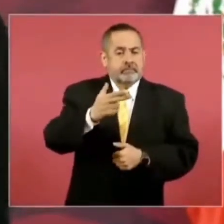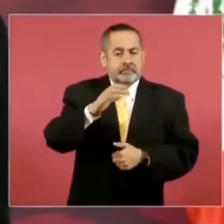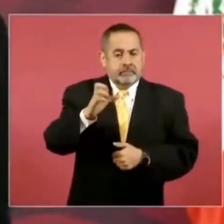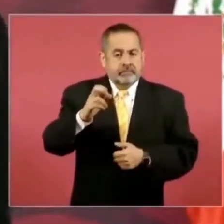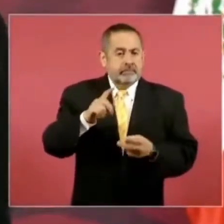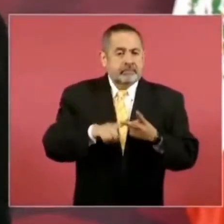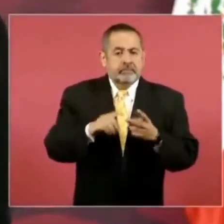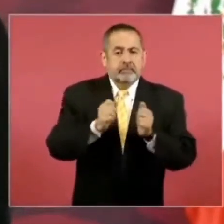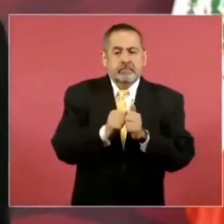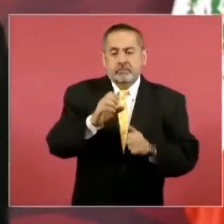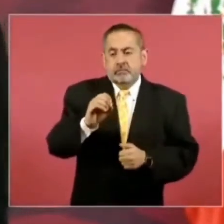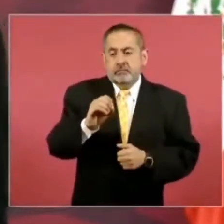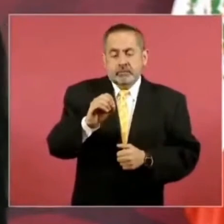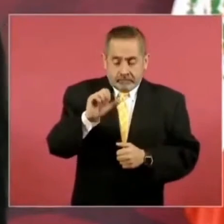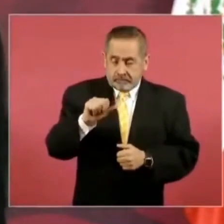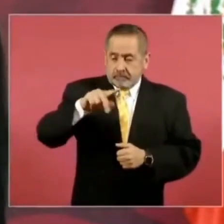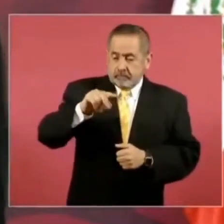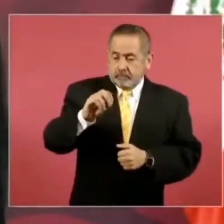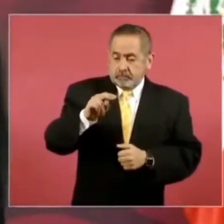Antonio Ortiz Mena,